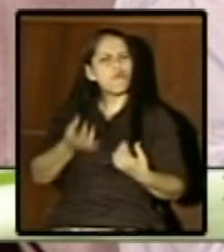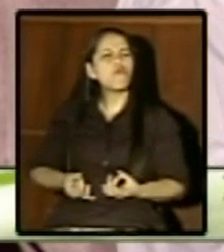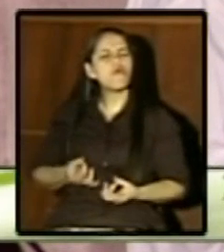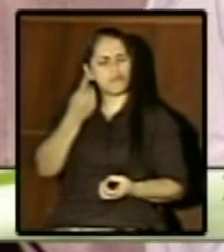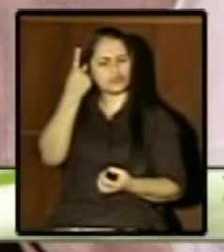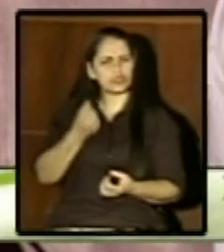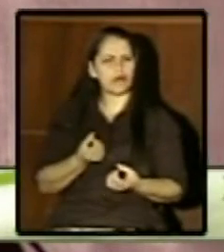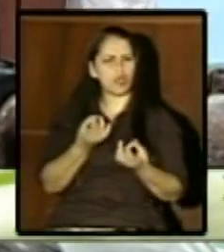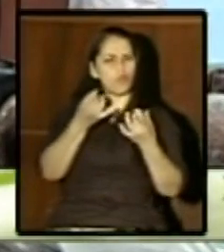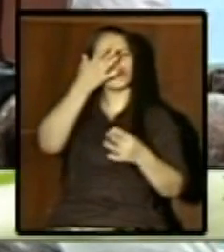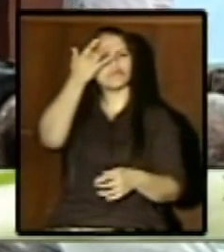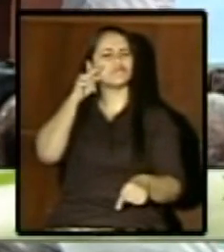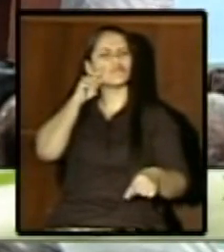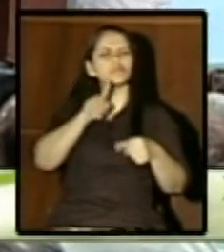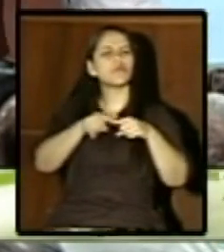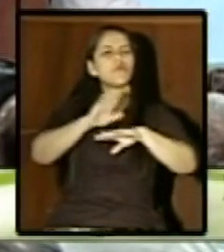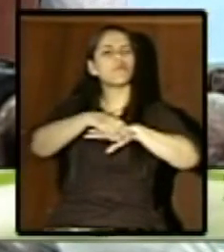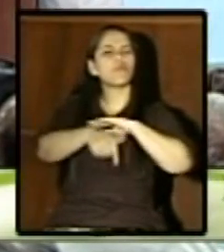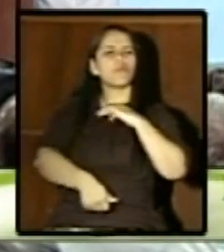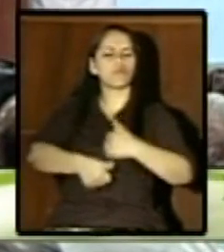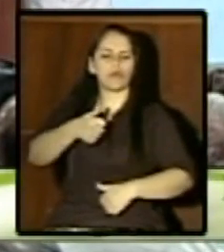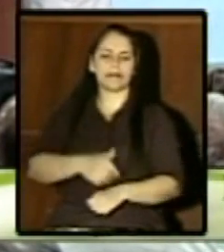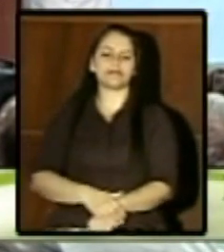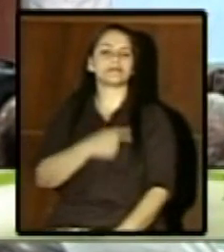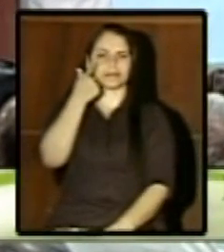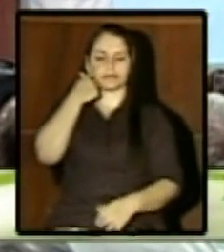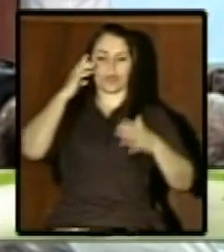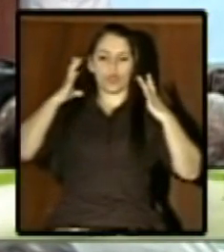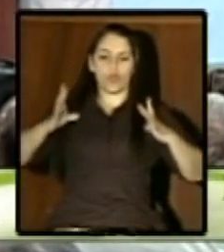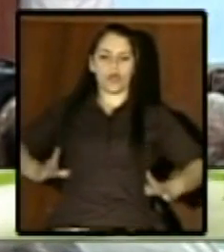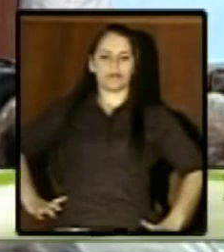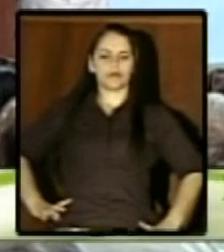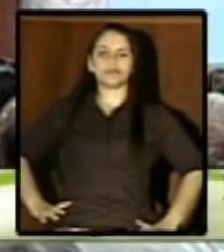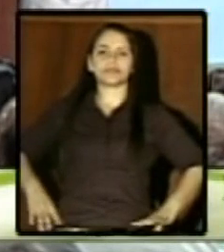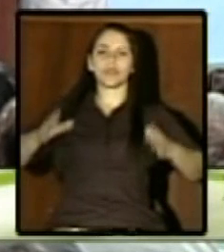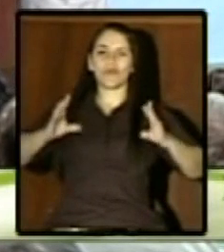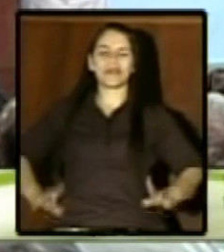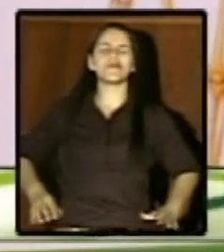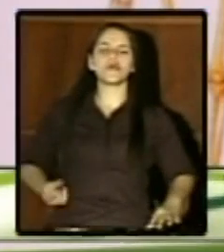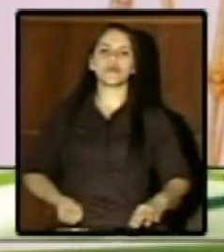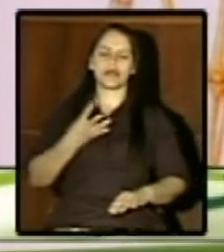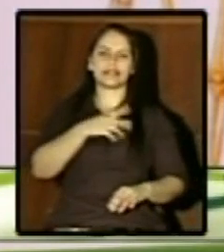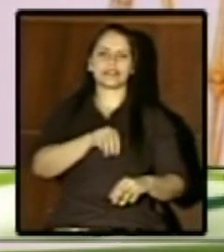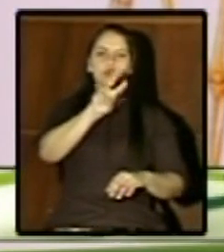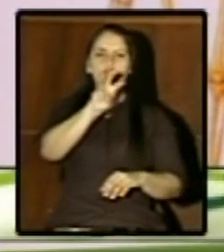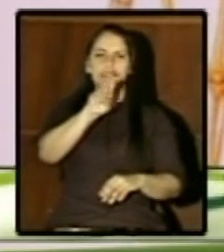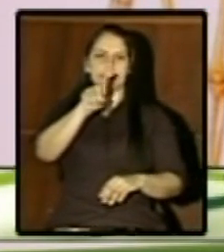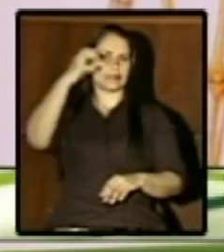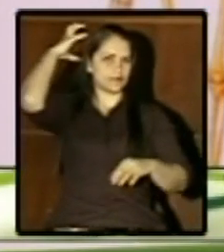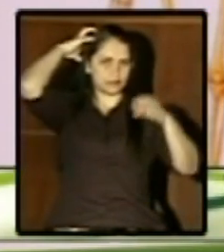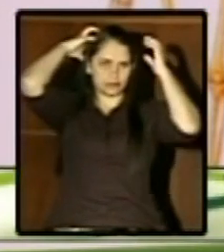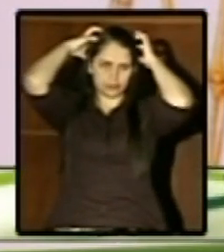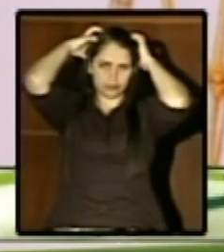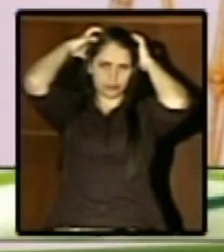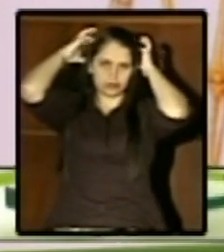algo. En el organismo tenemos sumadas 86 articulaciones en el